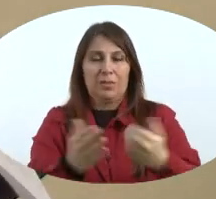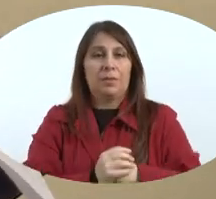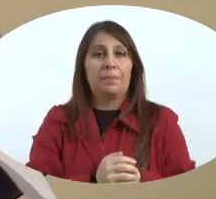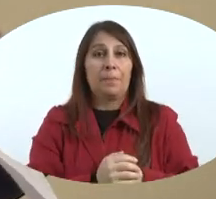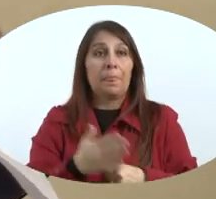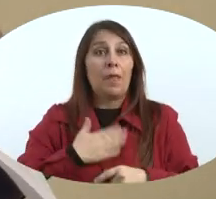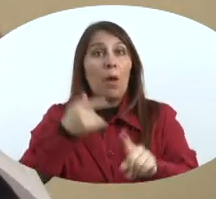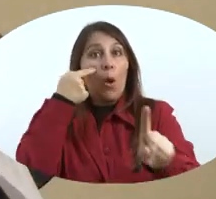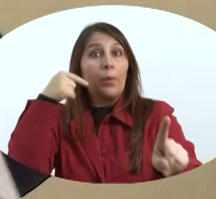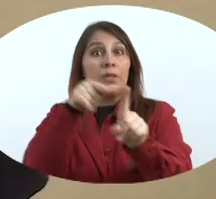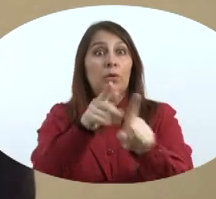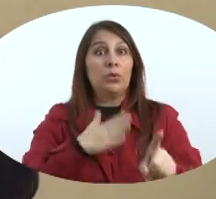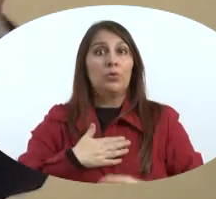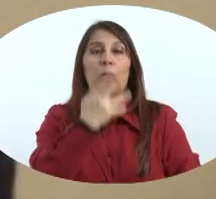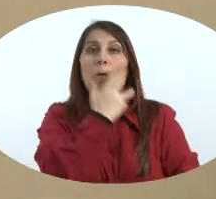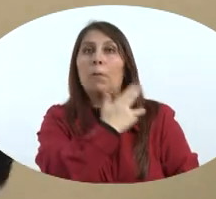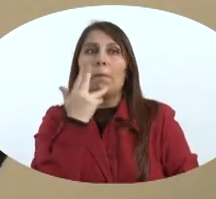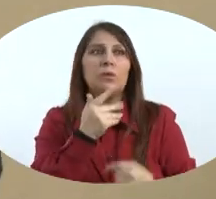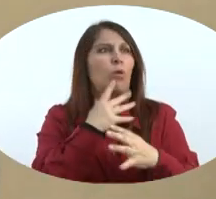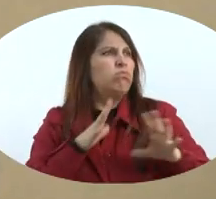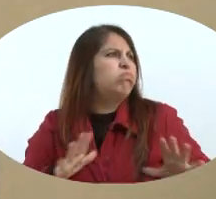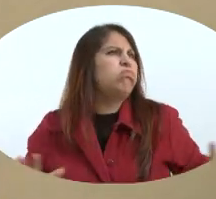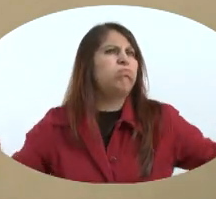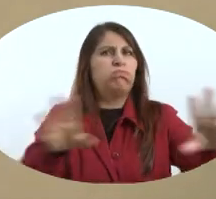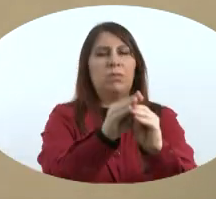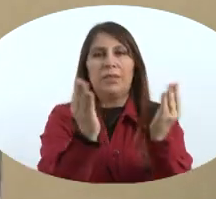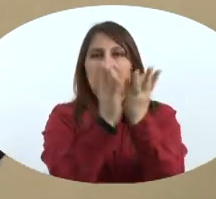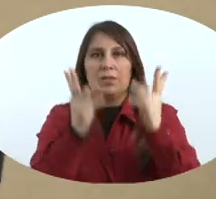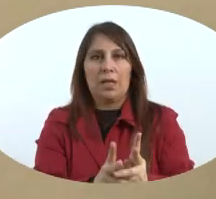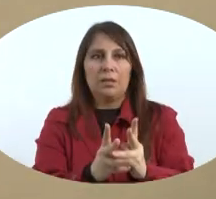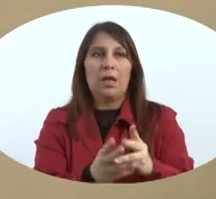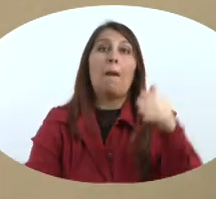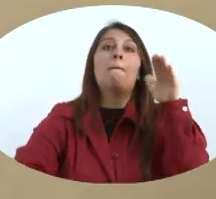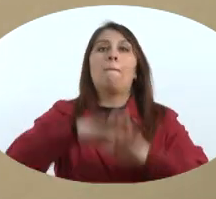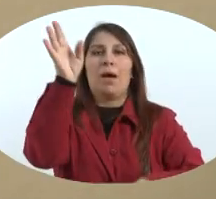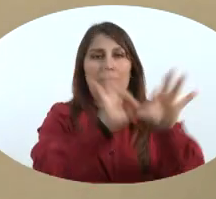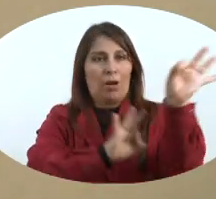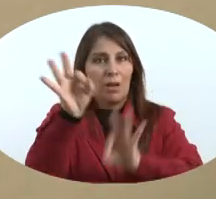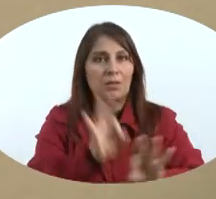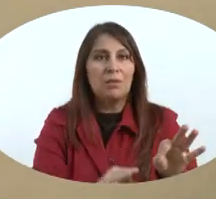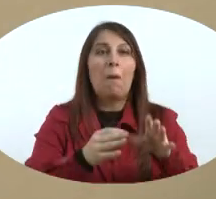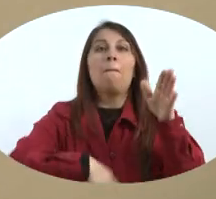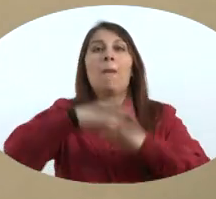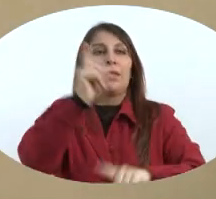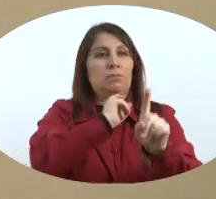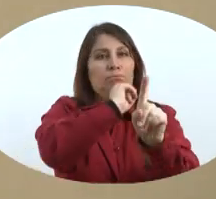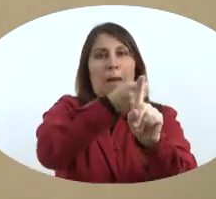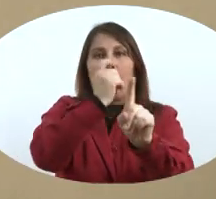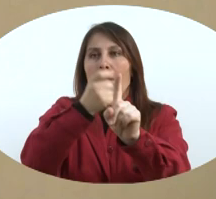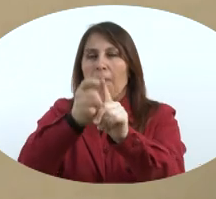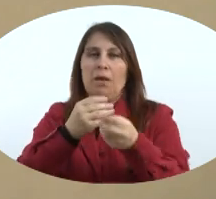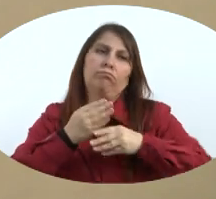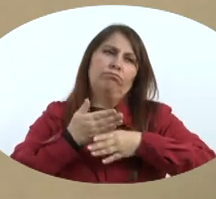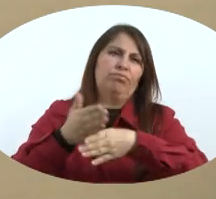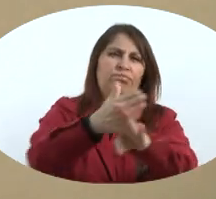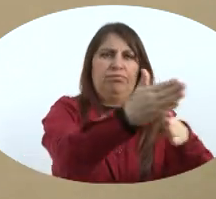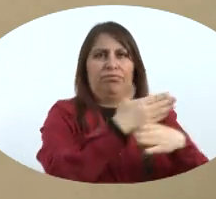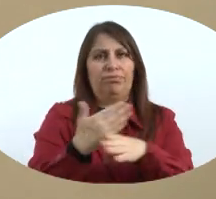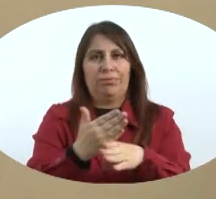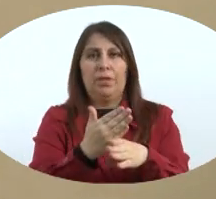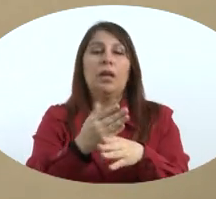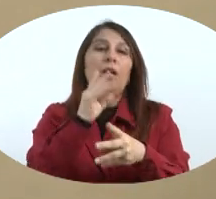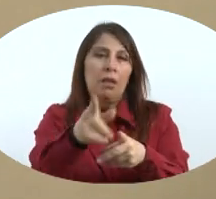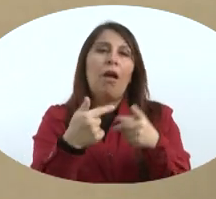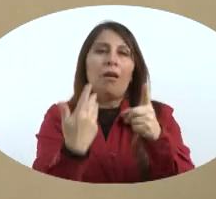nos comprometamos como estudiantes va a requerir mayor nivel de organización mayor distribución de roles y también que surjan liderazgos producto de ese